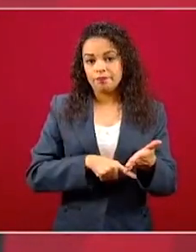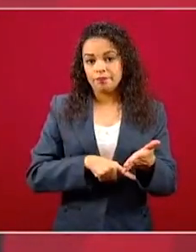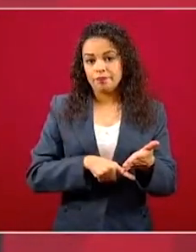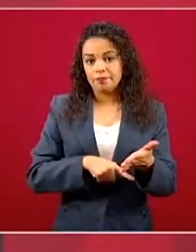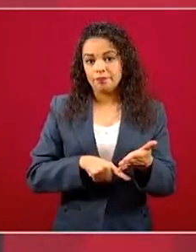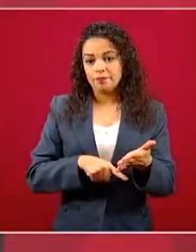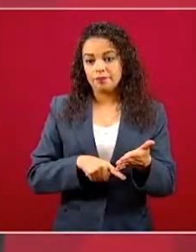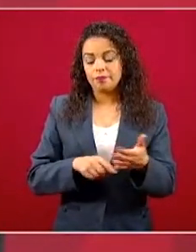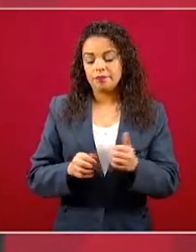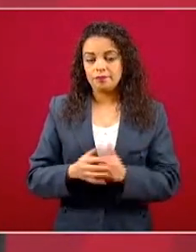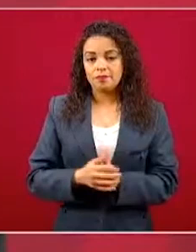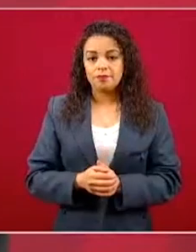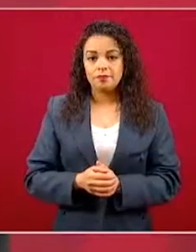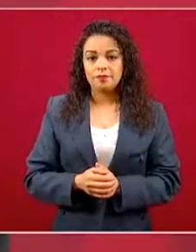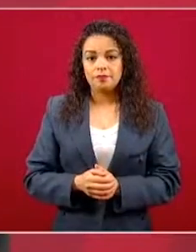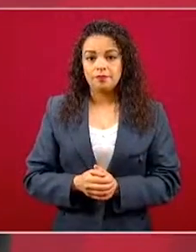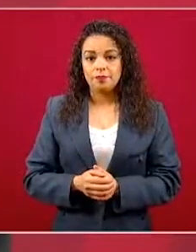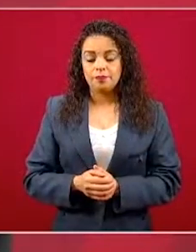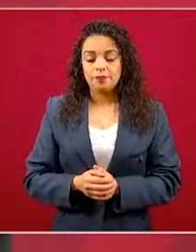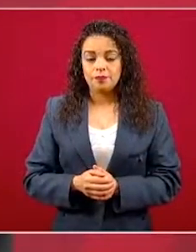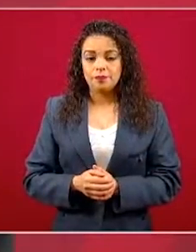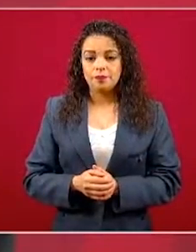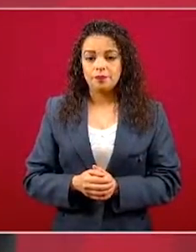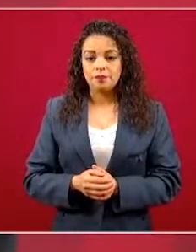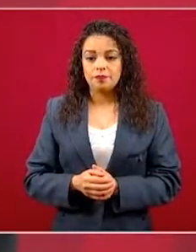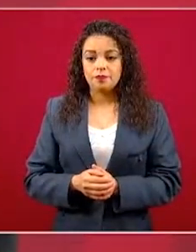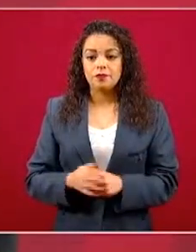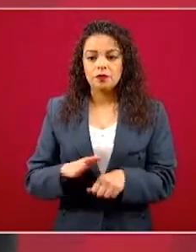Para los que